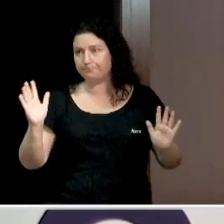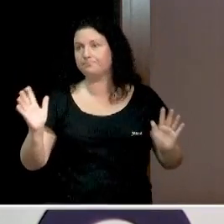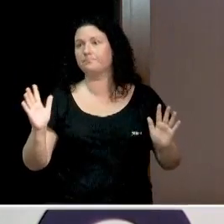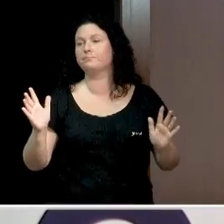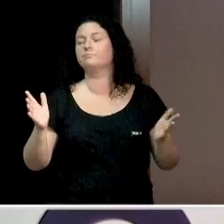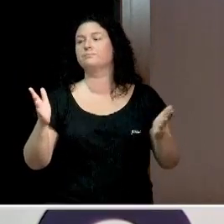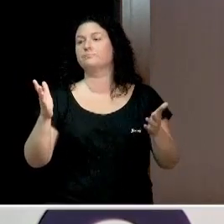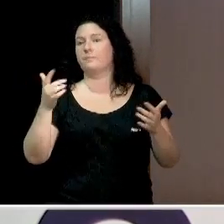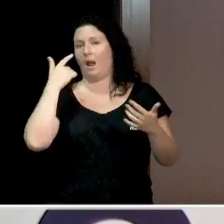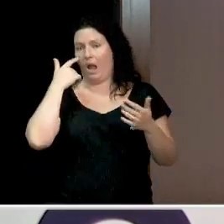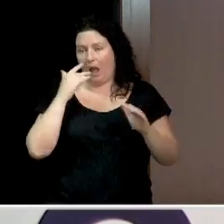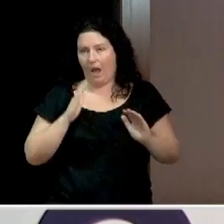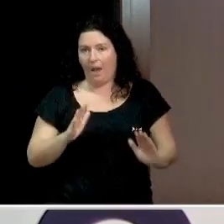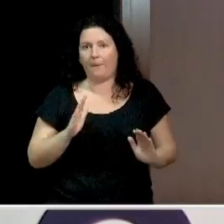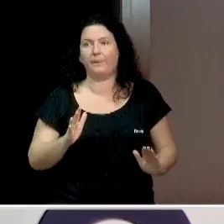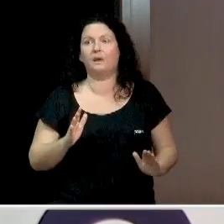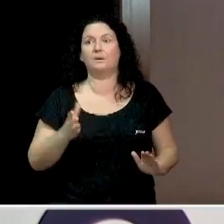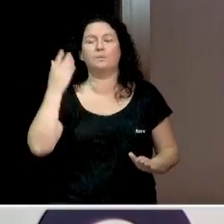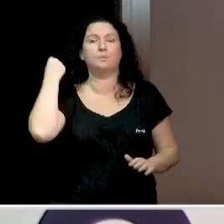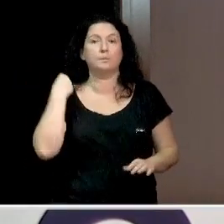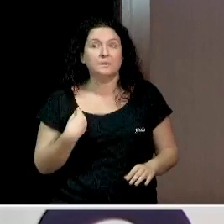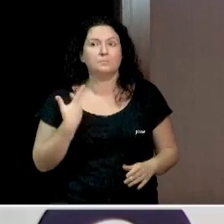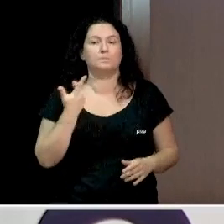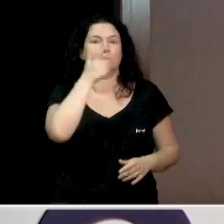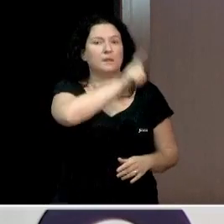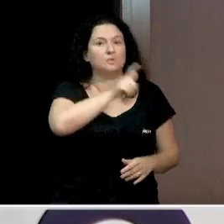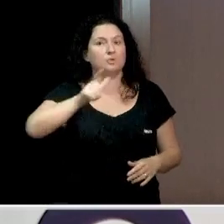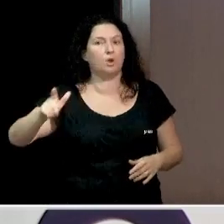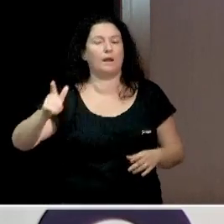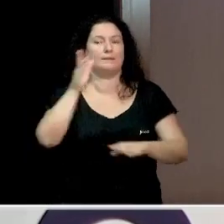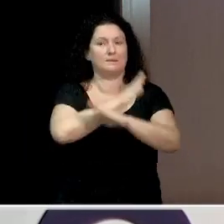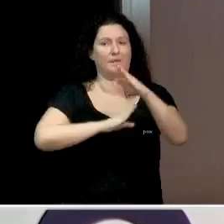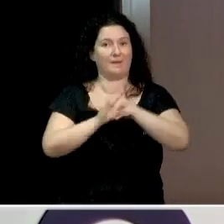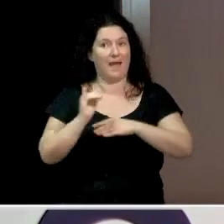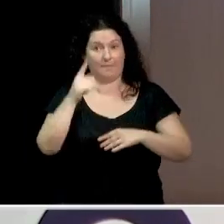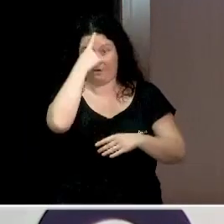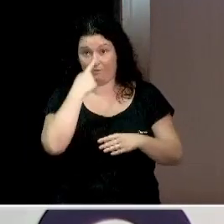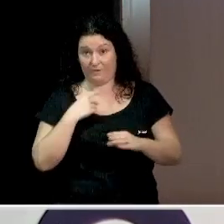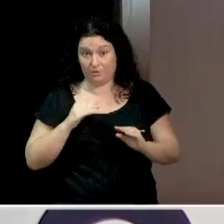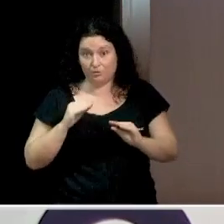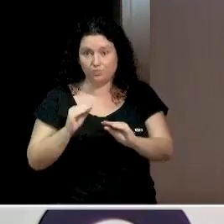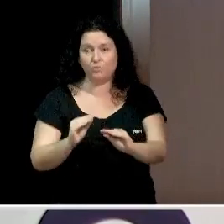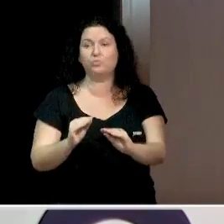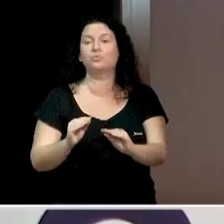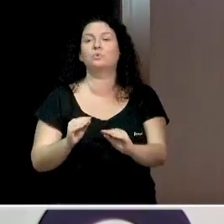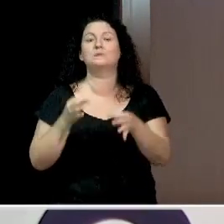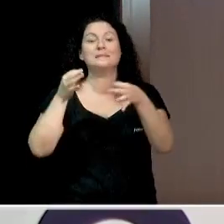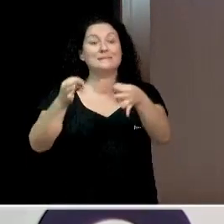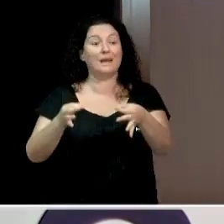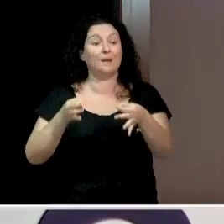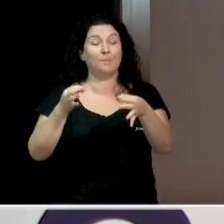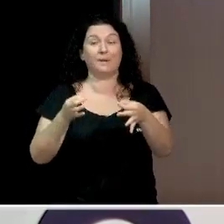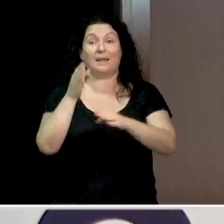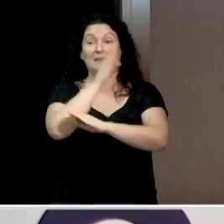sin perjuicio de que, como hemos dicho, el perfil habitual de las personas trabajadoras con discapacidad se mueve en segmentos de grado